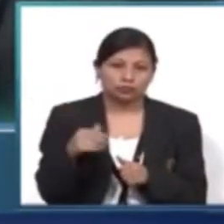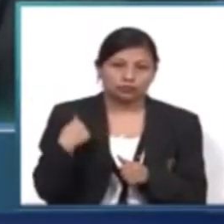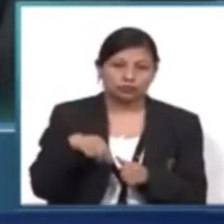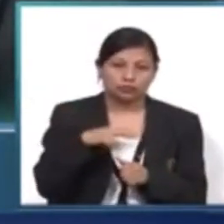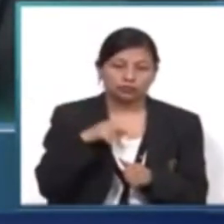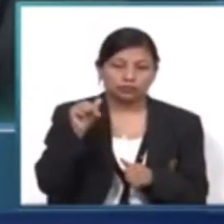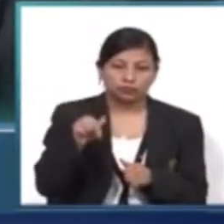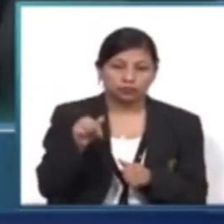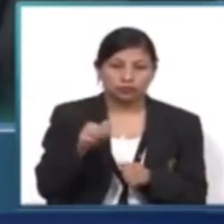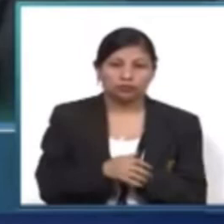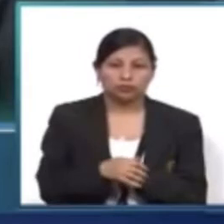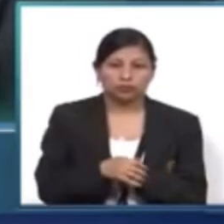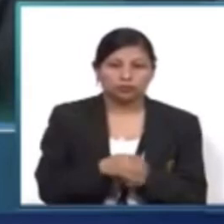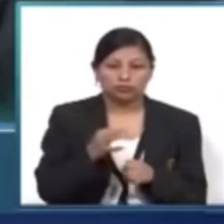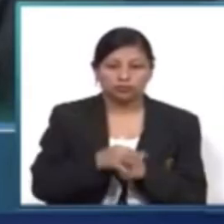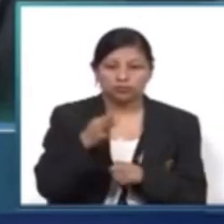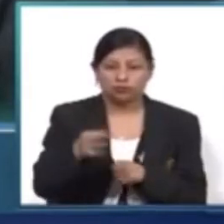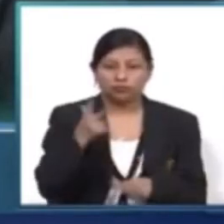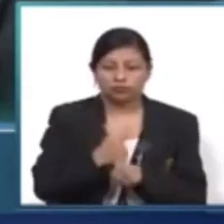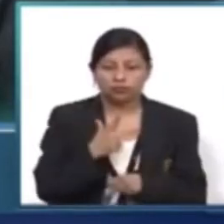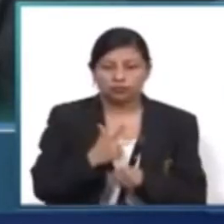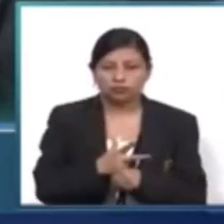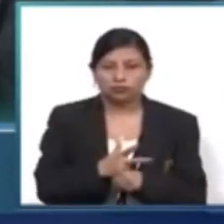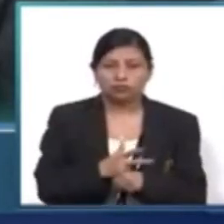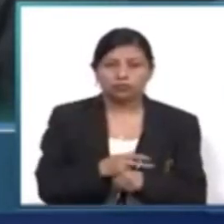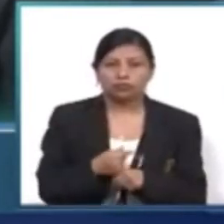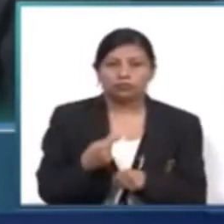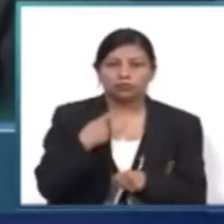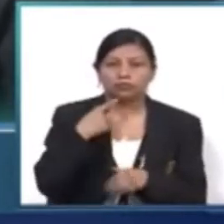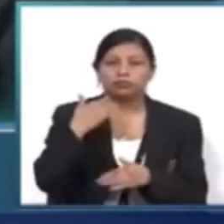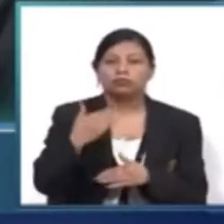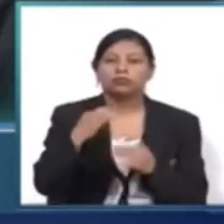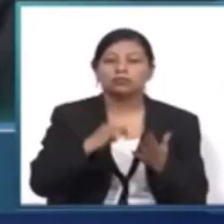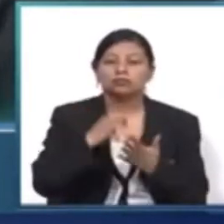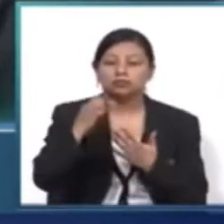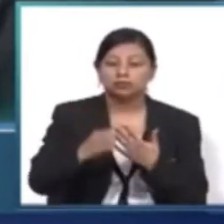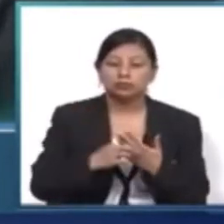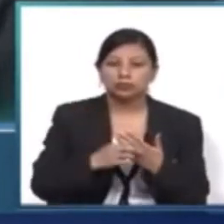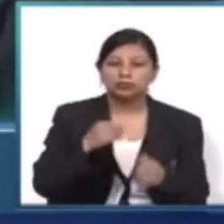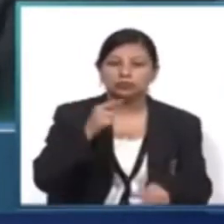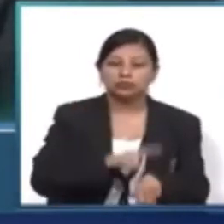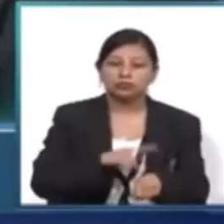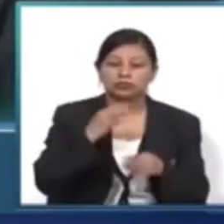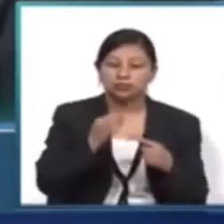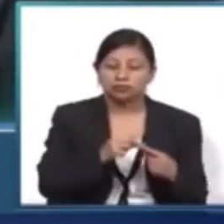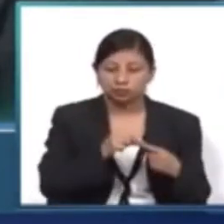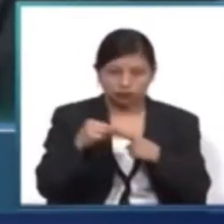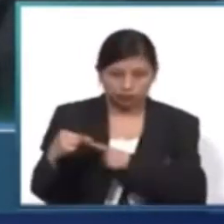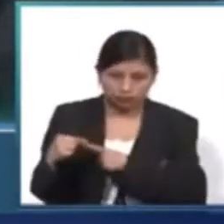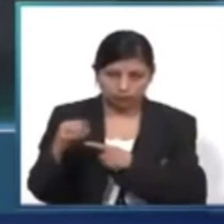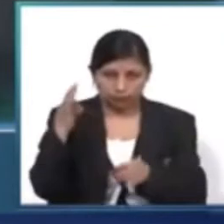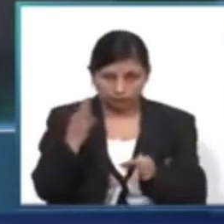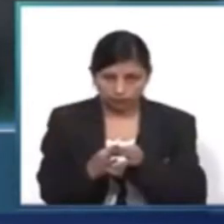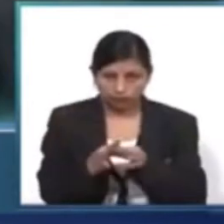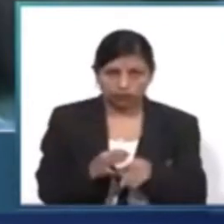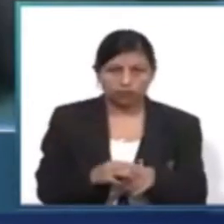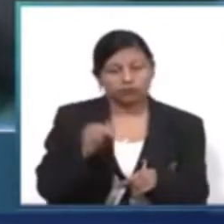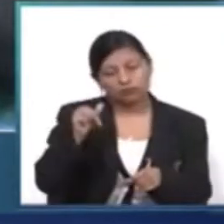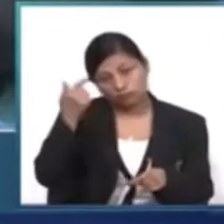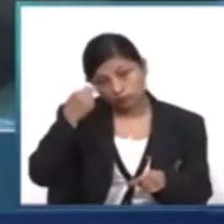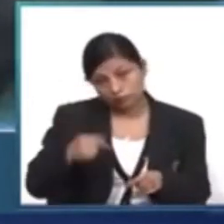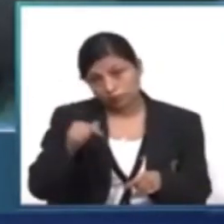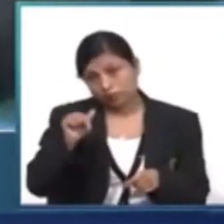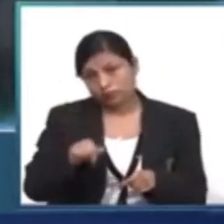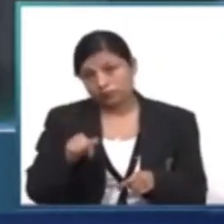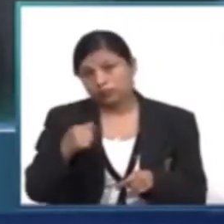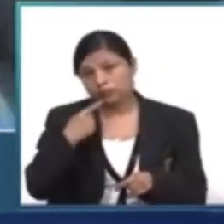nosotros hoy y con el pueblo de Guatemala para que nos dé un plan y una fecha específica, tal vez no hoy, pero sí que